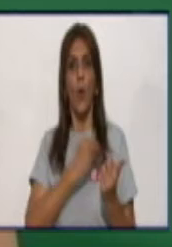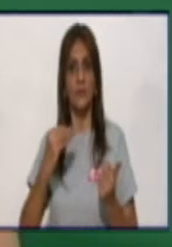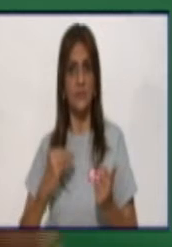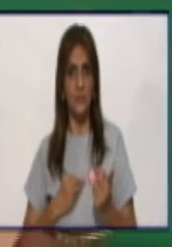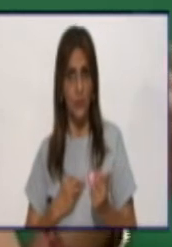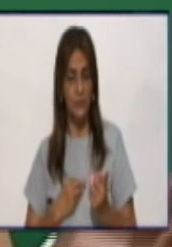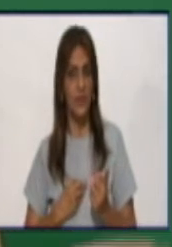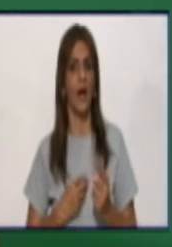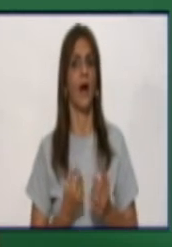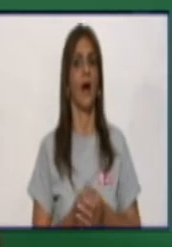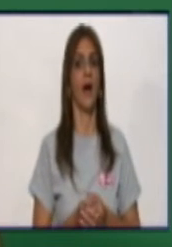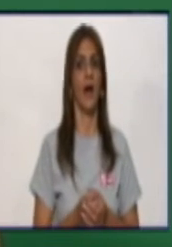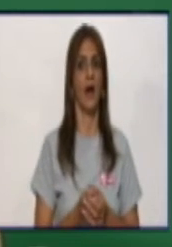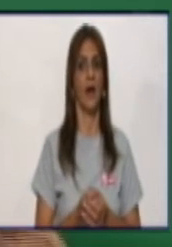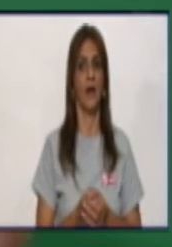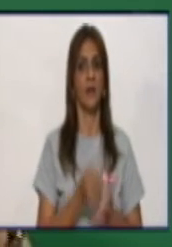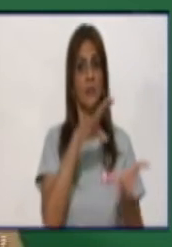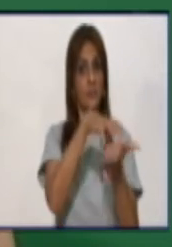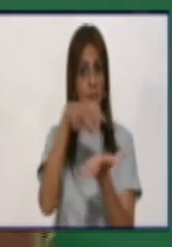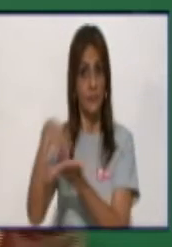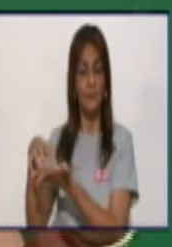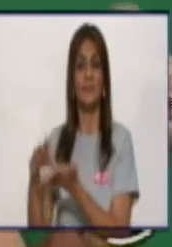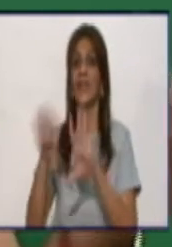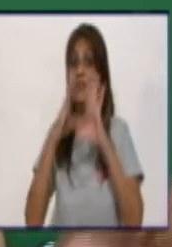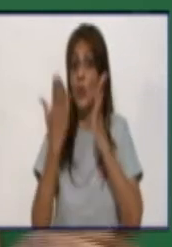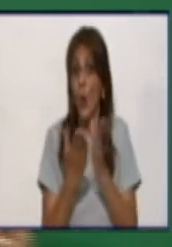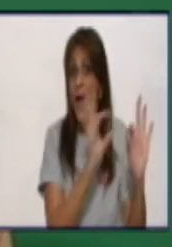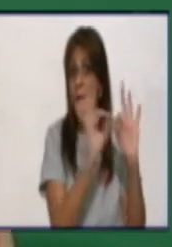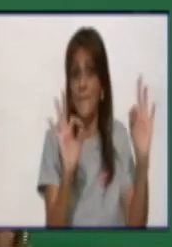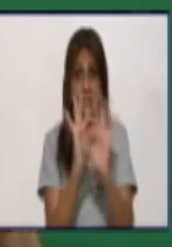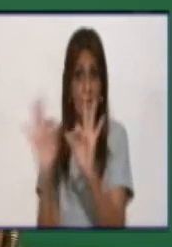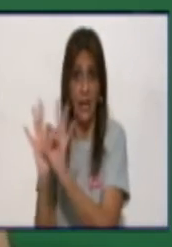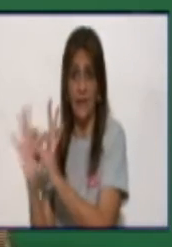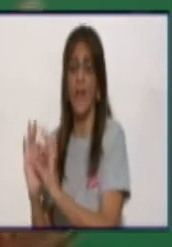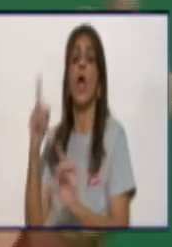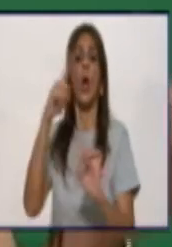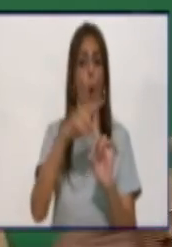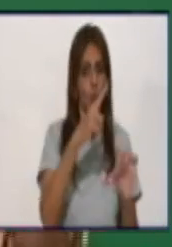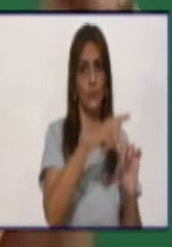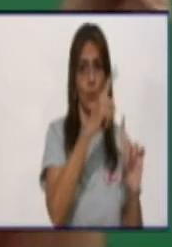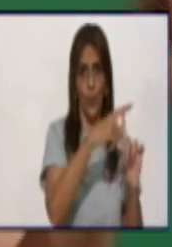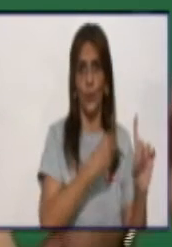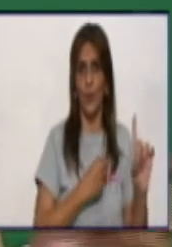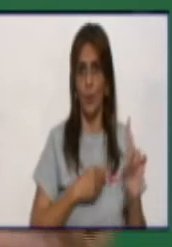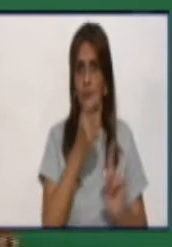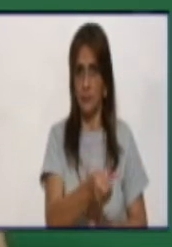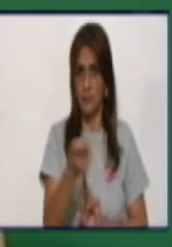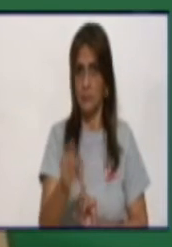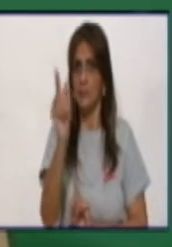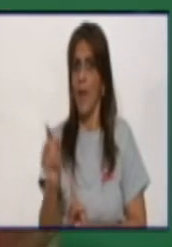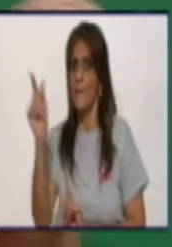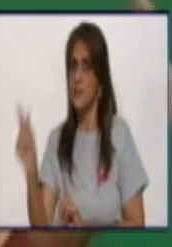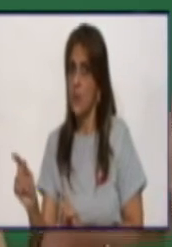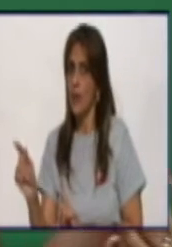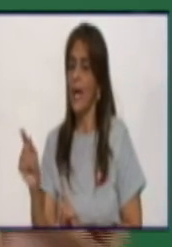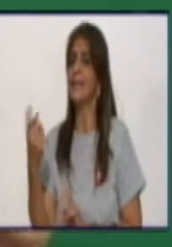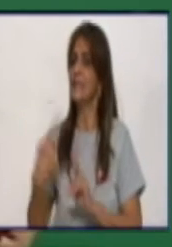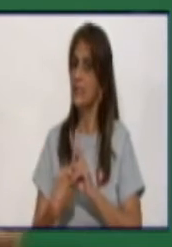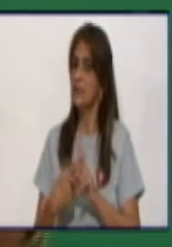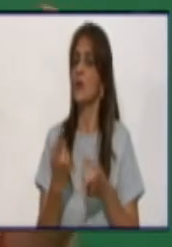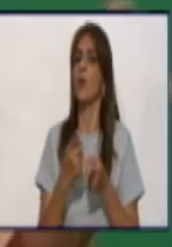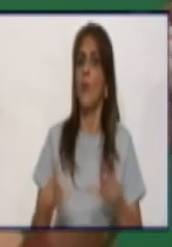de todas las especialidades con turnos escalonados y cumpliendo las medidas de distanciamiento y las medidas